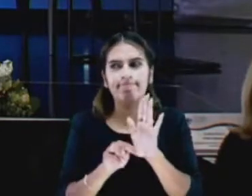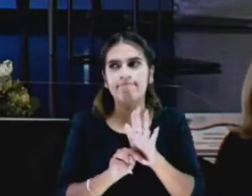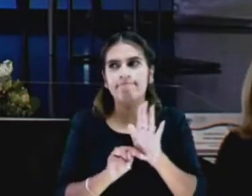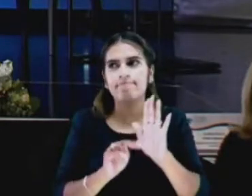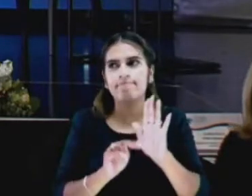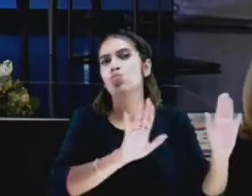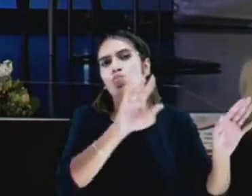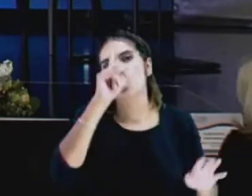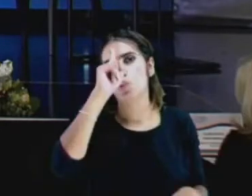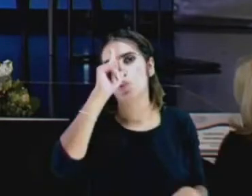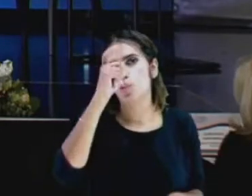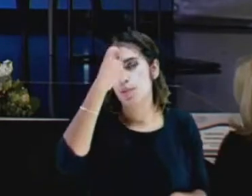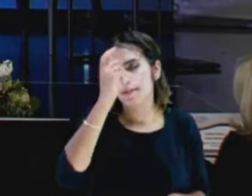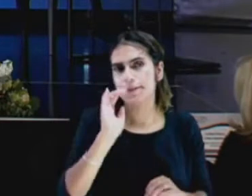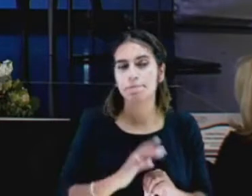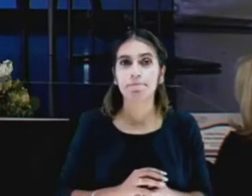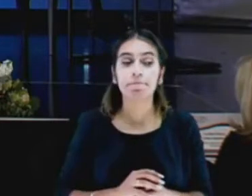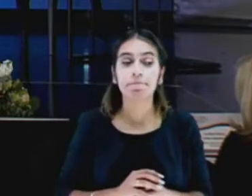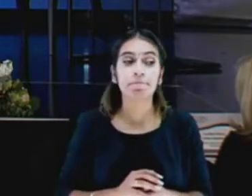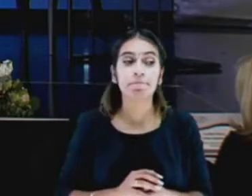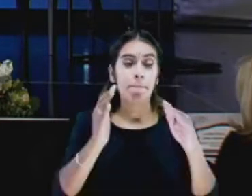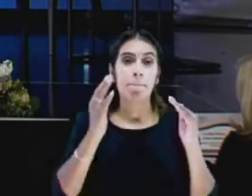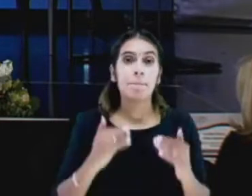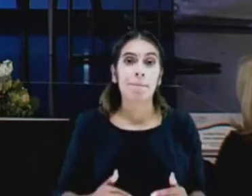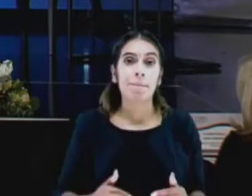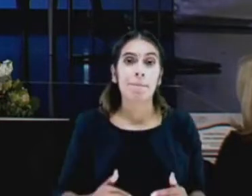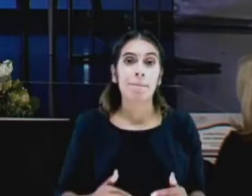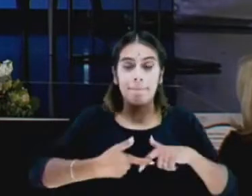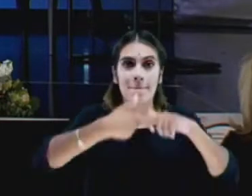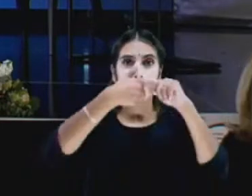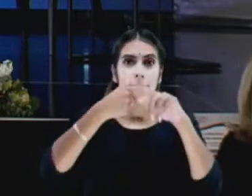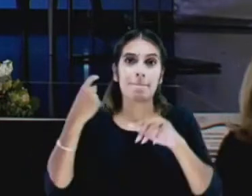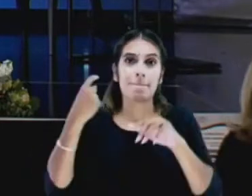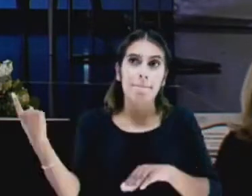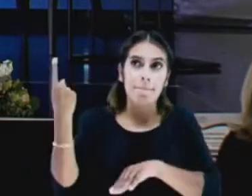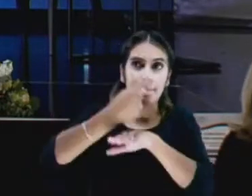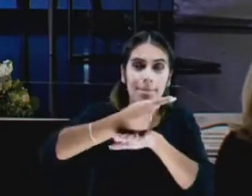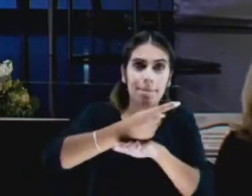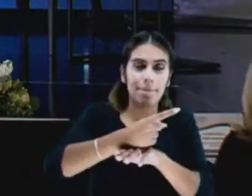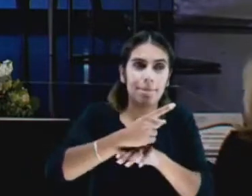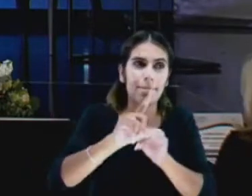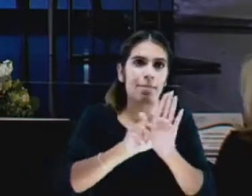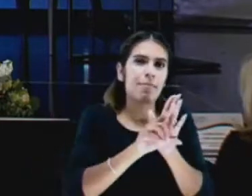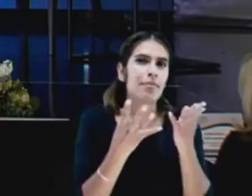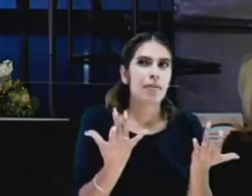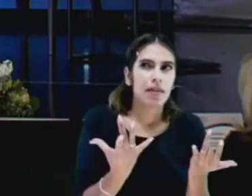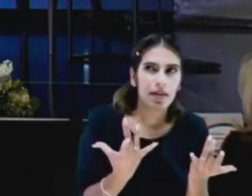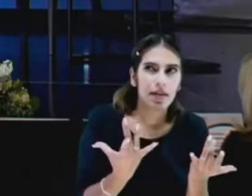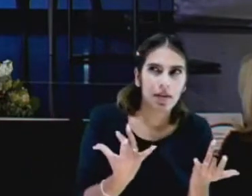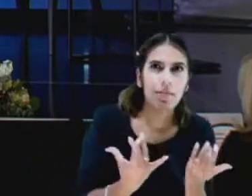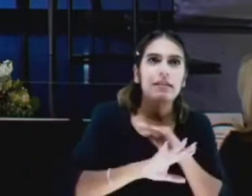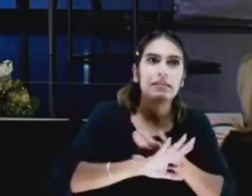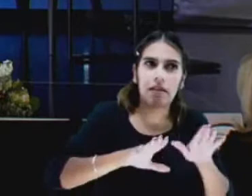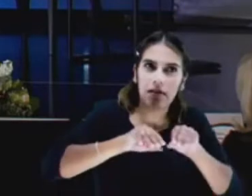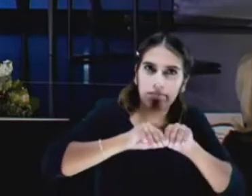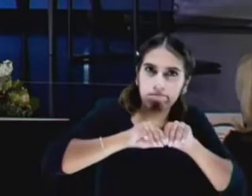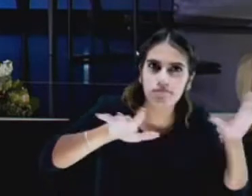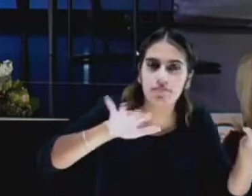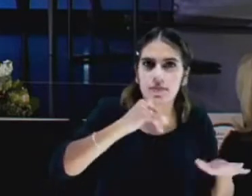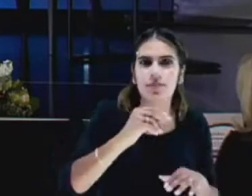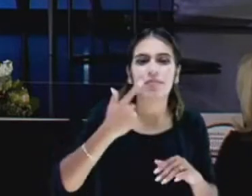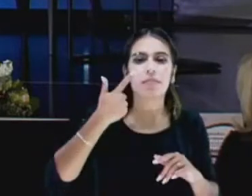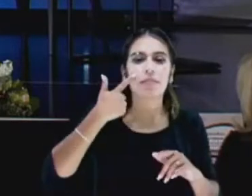la suspensión por mandato legal de la adaptación de migraciones del concepto hay unas reglas especiales hay dos clases de suspensión